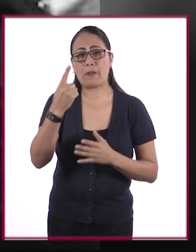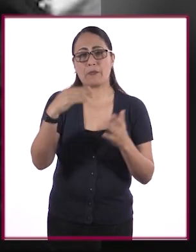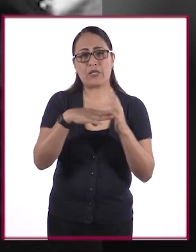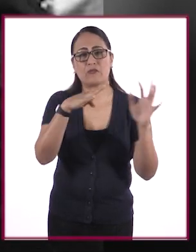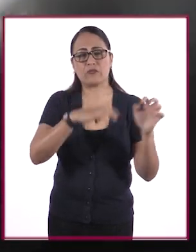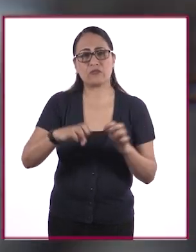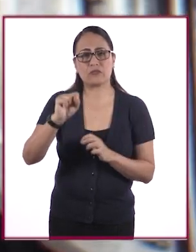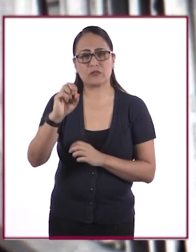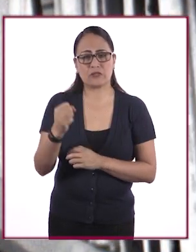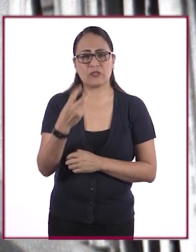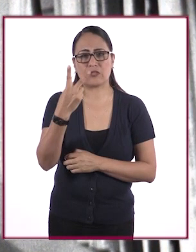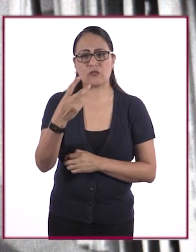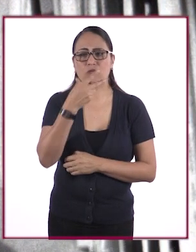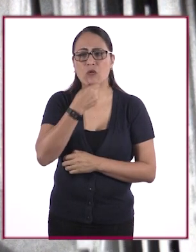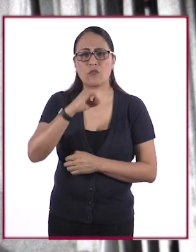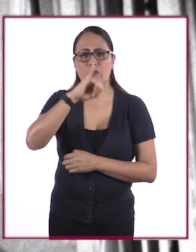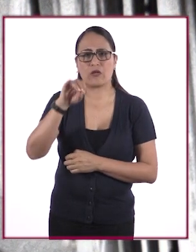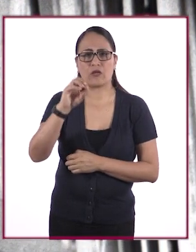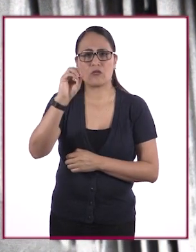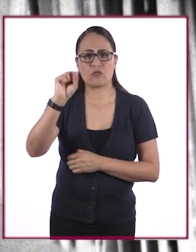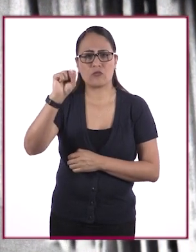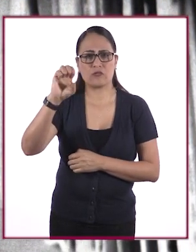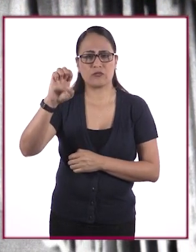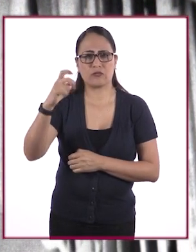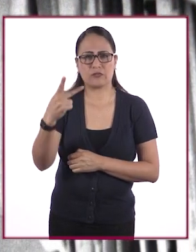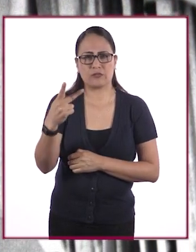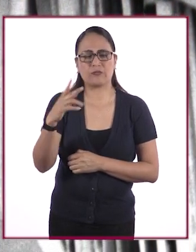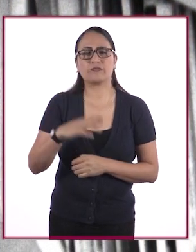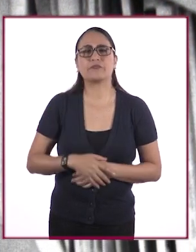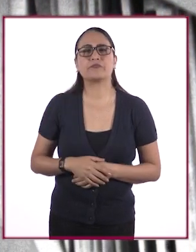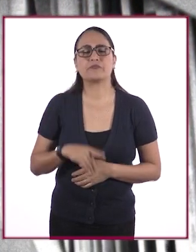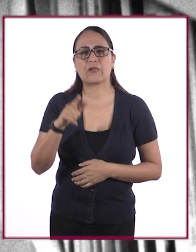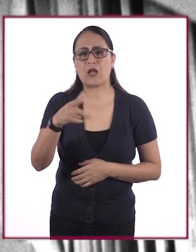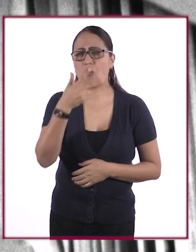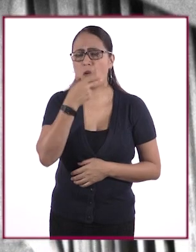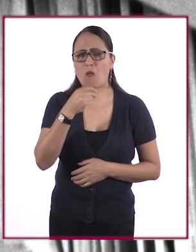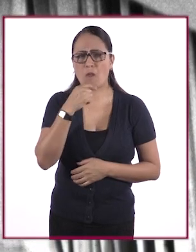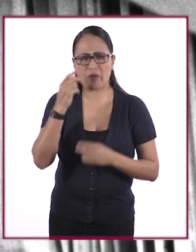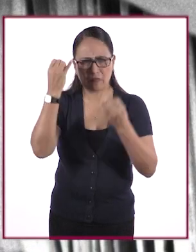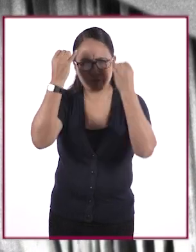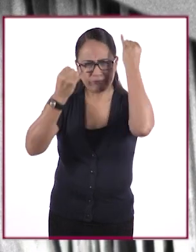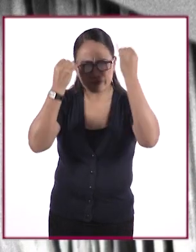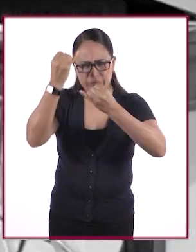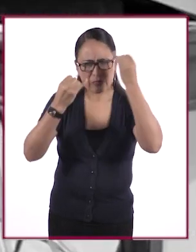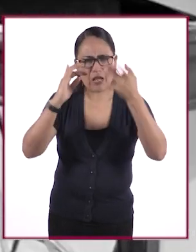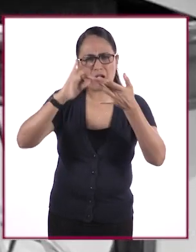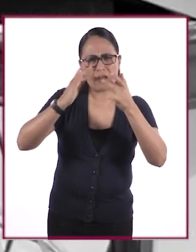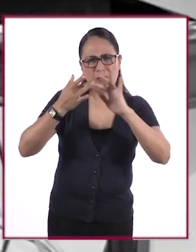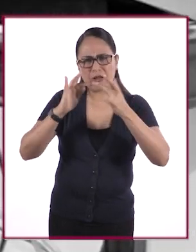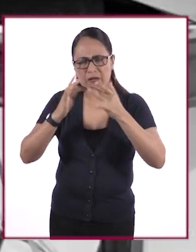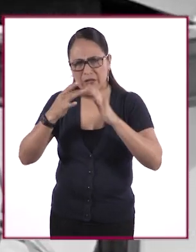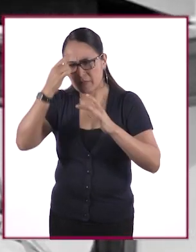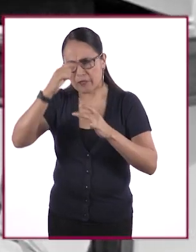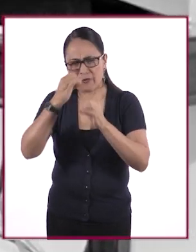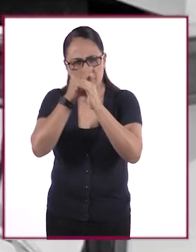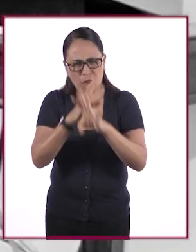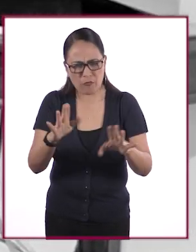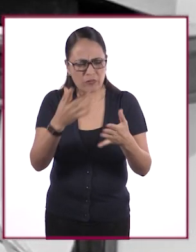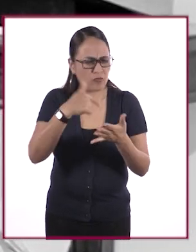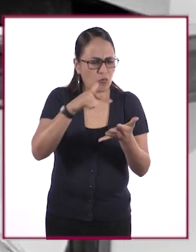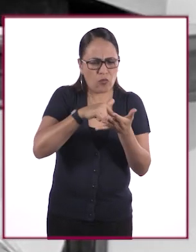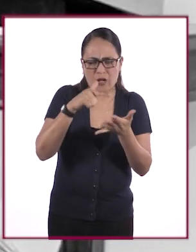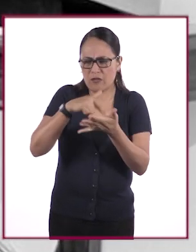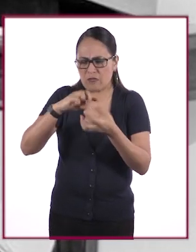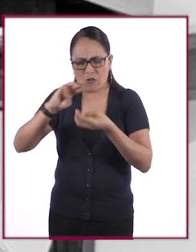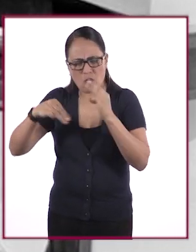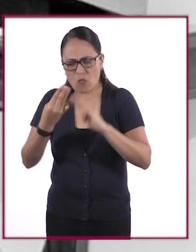1962, Joseph Licklider, uno de los pioneros del Internet, describió el concepto de una red para acceder rápidamente a datos desde cualquier lugar